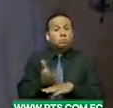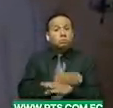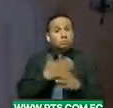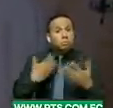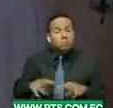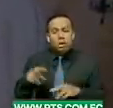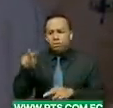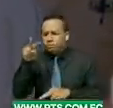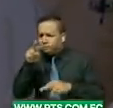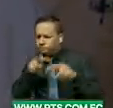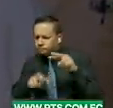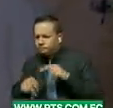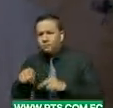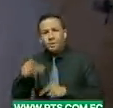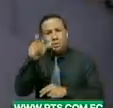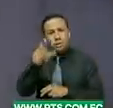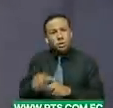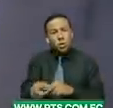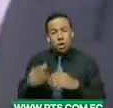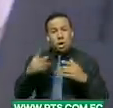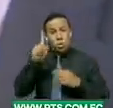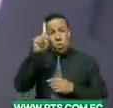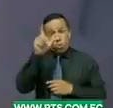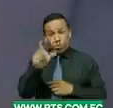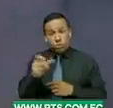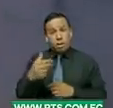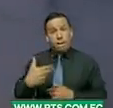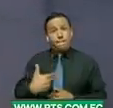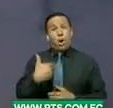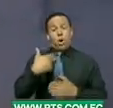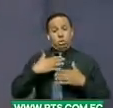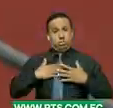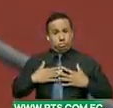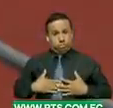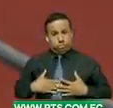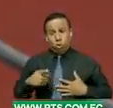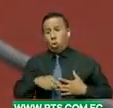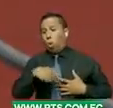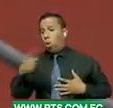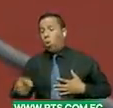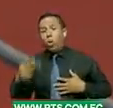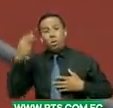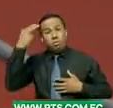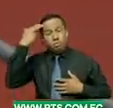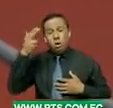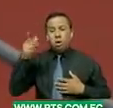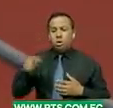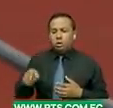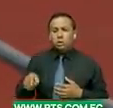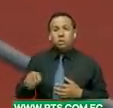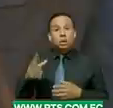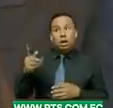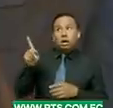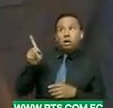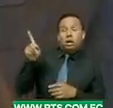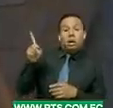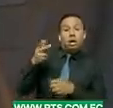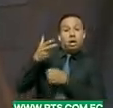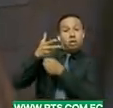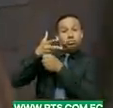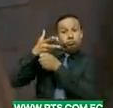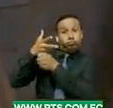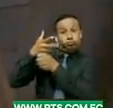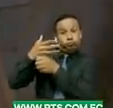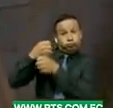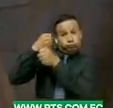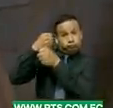fuego en el tórax y en el cráneo. Sobre la farmacia que está sobre mis espaldas existe unas cámaras de video de cámaras de seguridad. Una vez que se